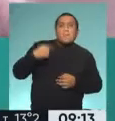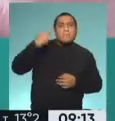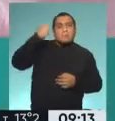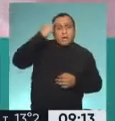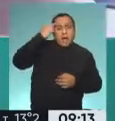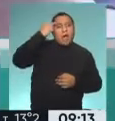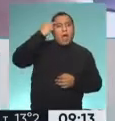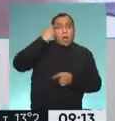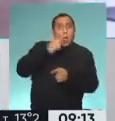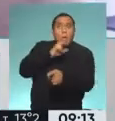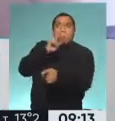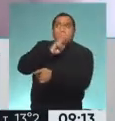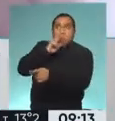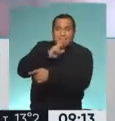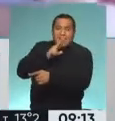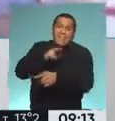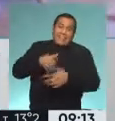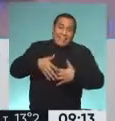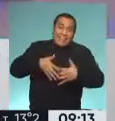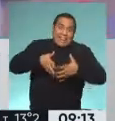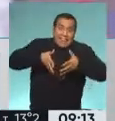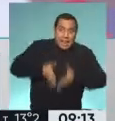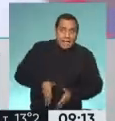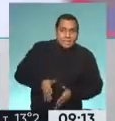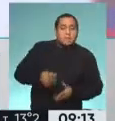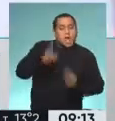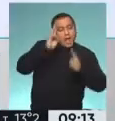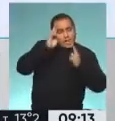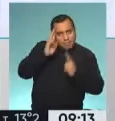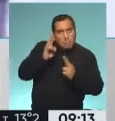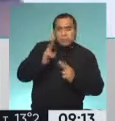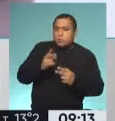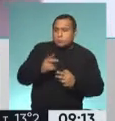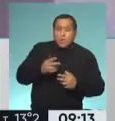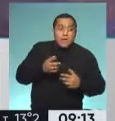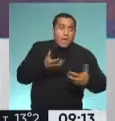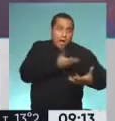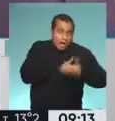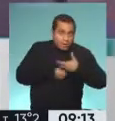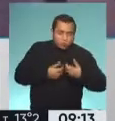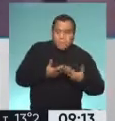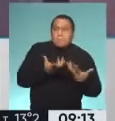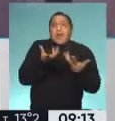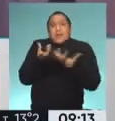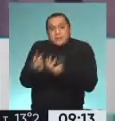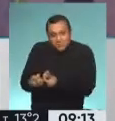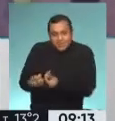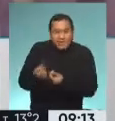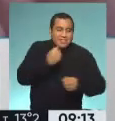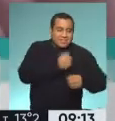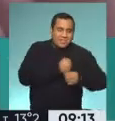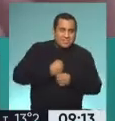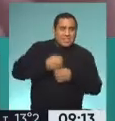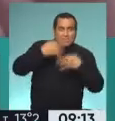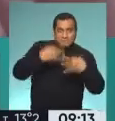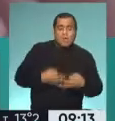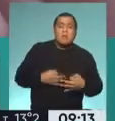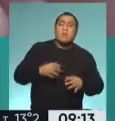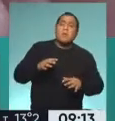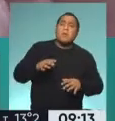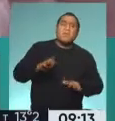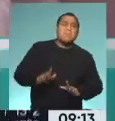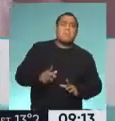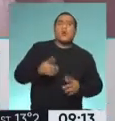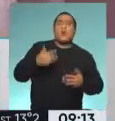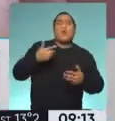de respetar los derechos del nacimiento y todos trabajar en conjunto. Y estas situaciones como la que vos describías pasan constantemente, tanto en sí.